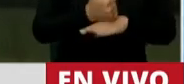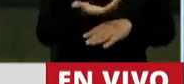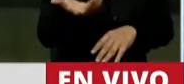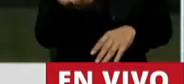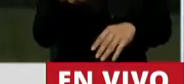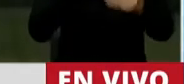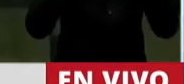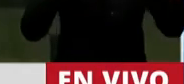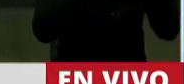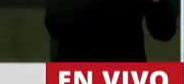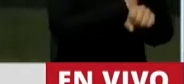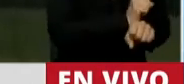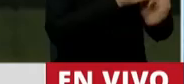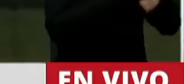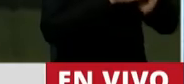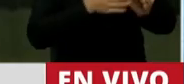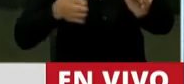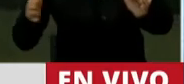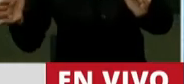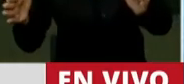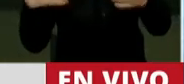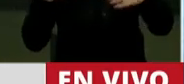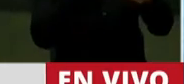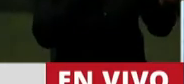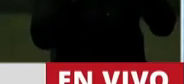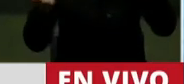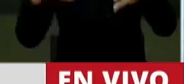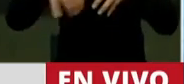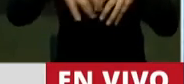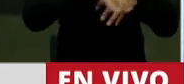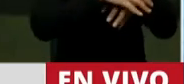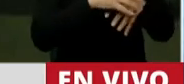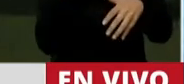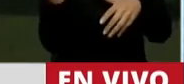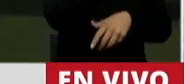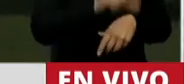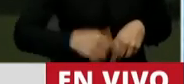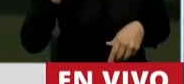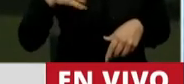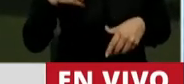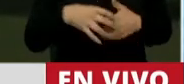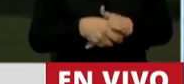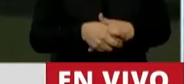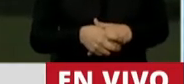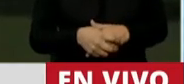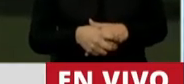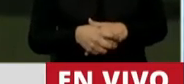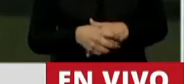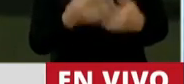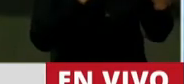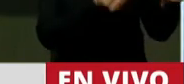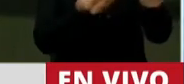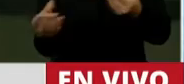desde el comienzo de esta pandemia y se puso al servicio de todos los sectores de la vida nacional, ayudando, dando una